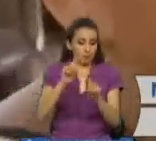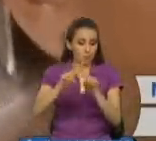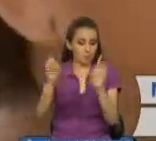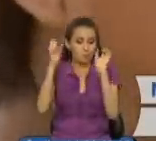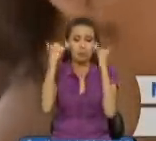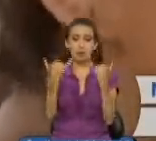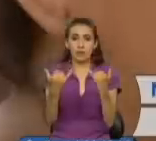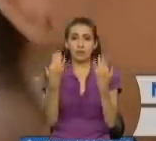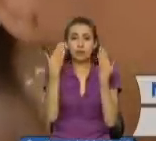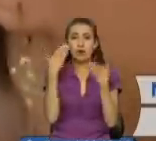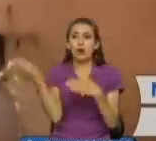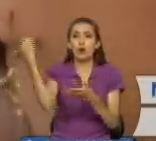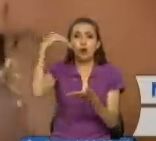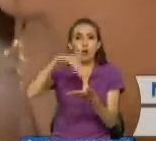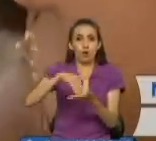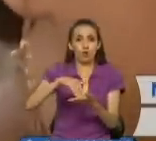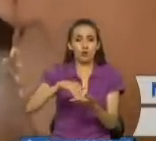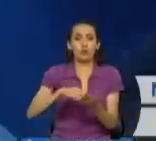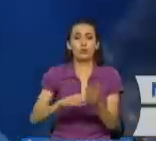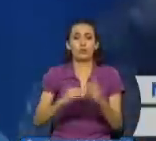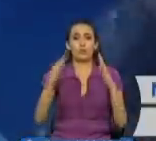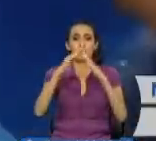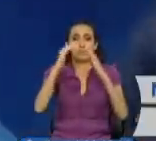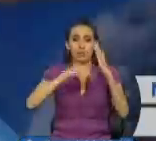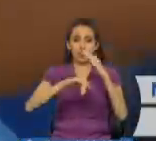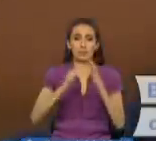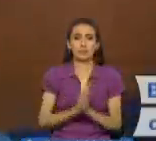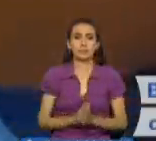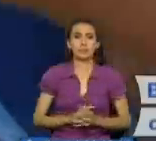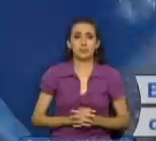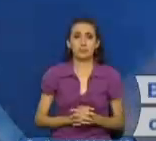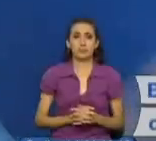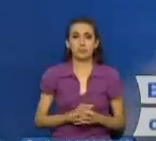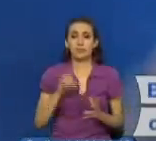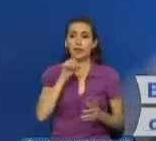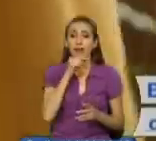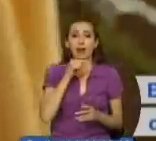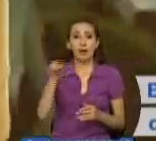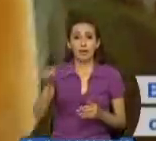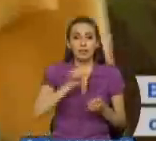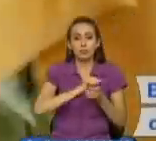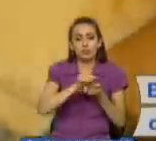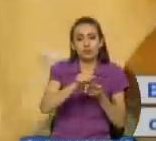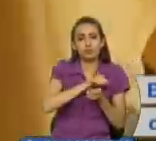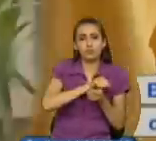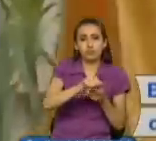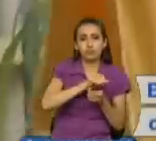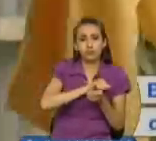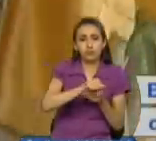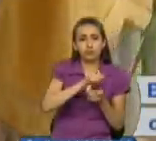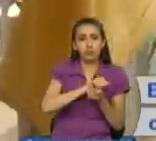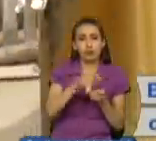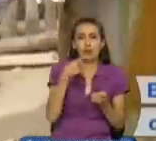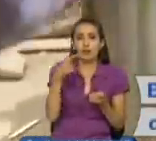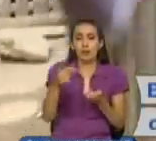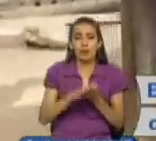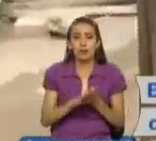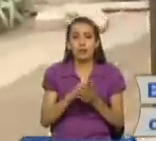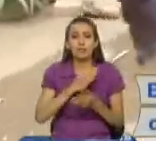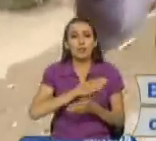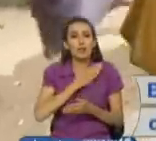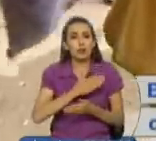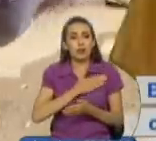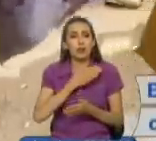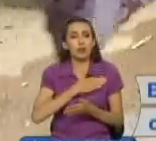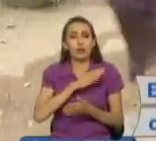tengo donde ir volví nuevamente a mi casa a venir ahí junto lavando ropa en Tina Noemí Confía en la